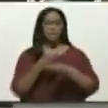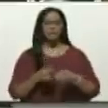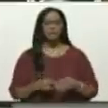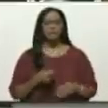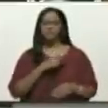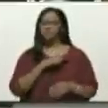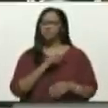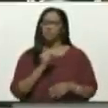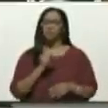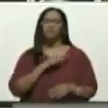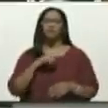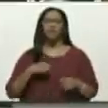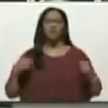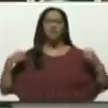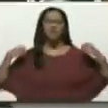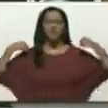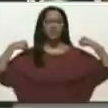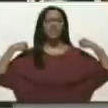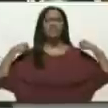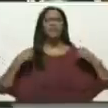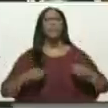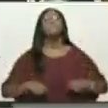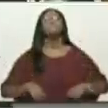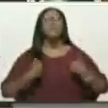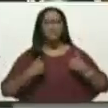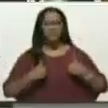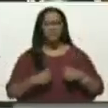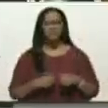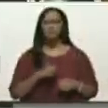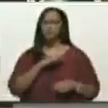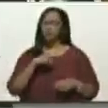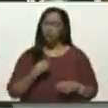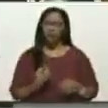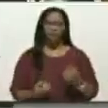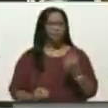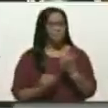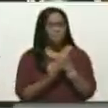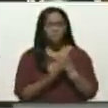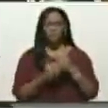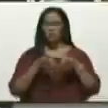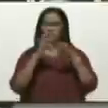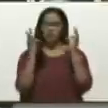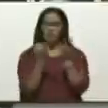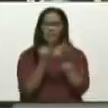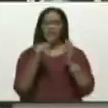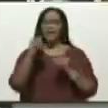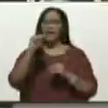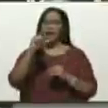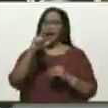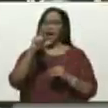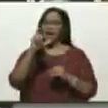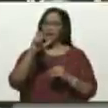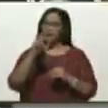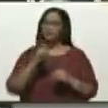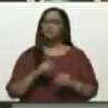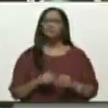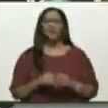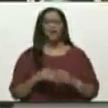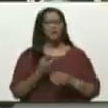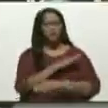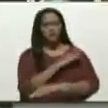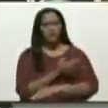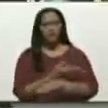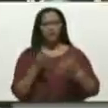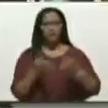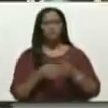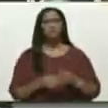fortalecemos más, pero mucho más. Nuestra solidaridad a la familia del señor Saab, a su fortaleza allí.